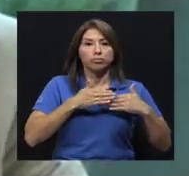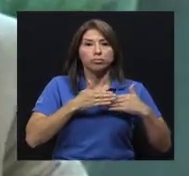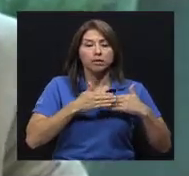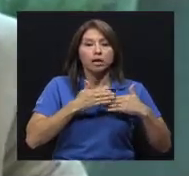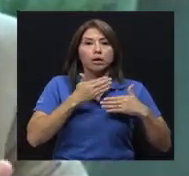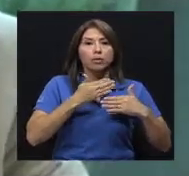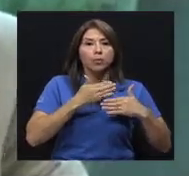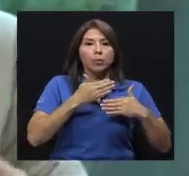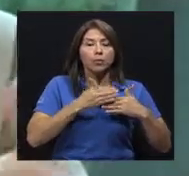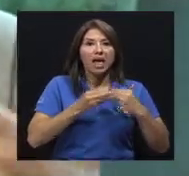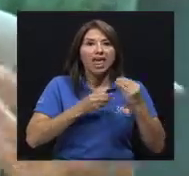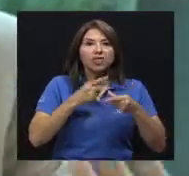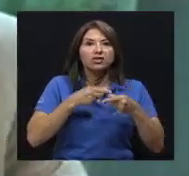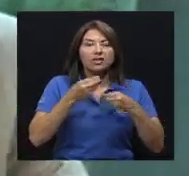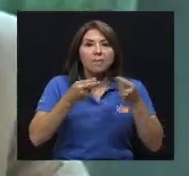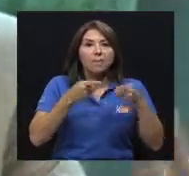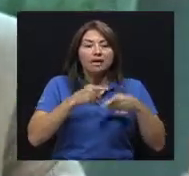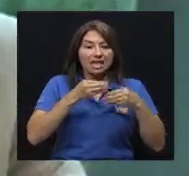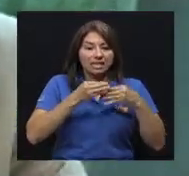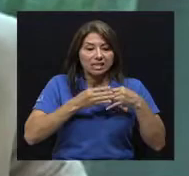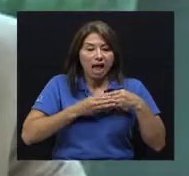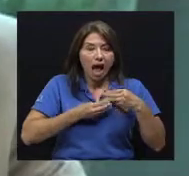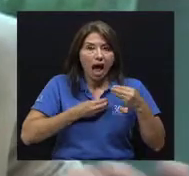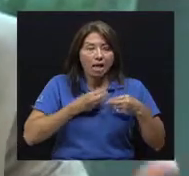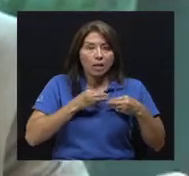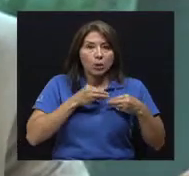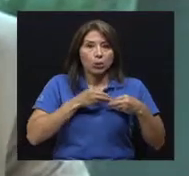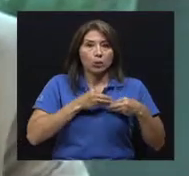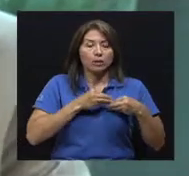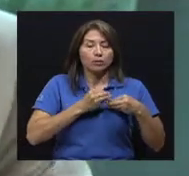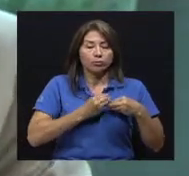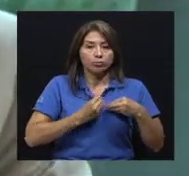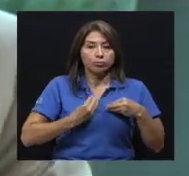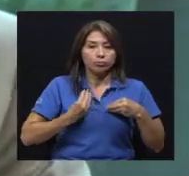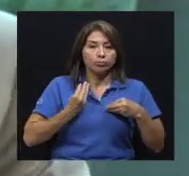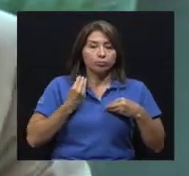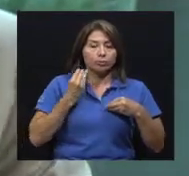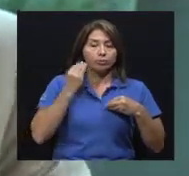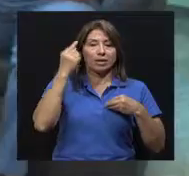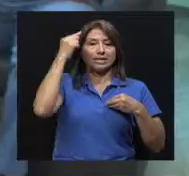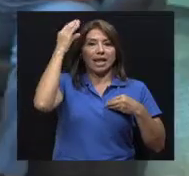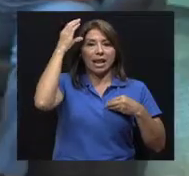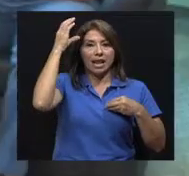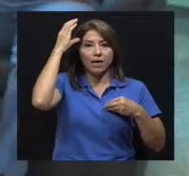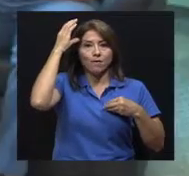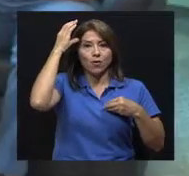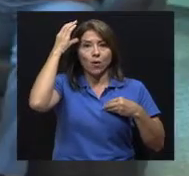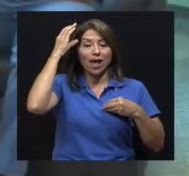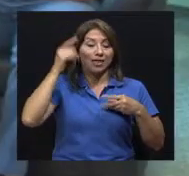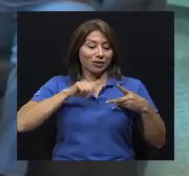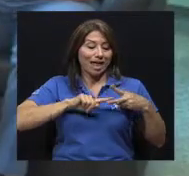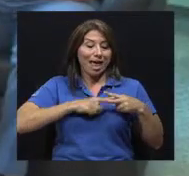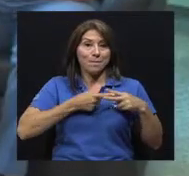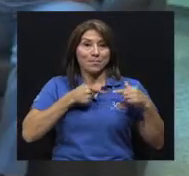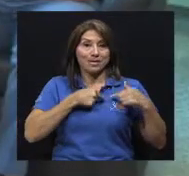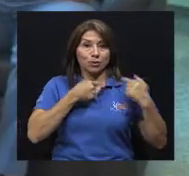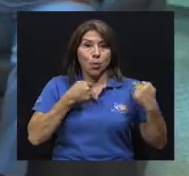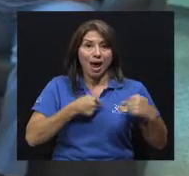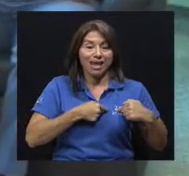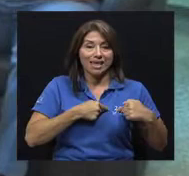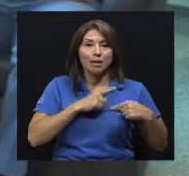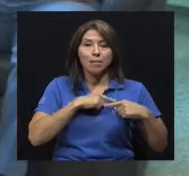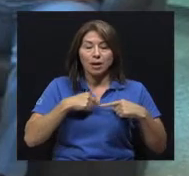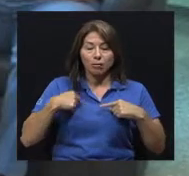cerebro y el paciente hace, como decías vos, Pablo, un accidente cerebrovascular que se generó por el problema cardíaco de